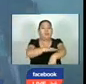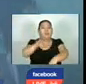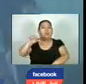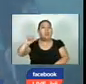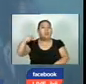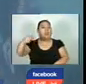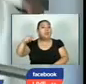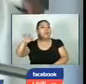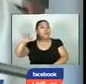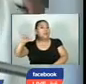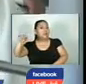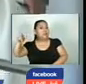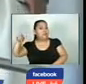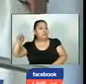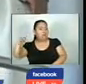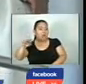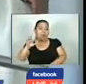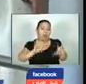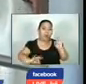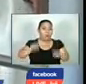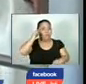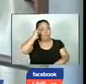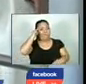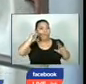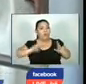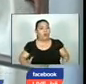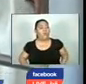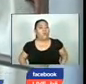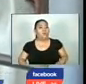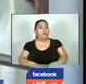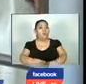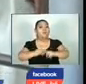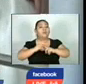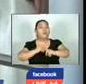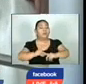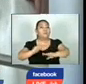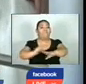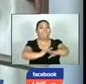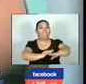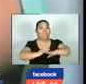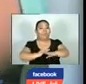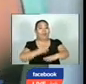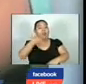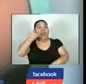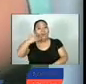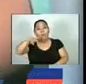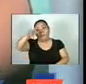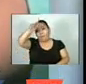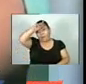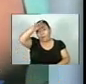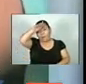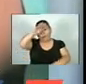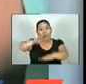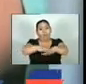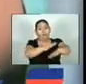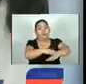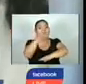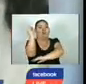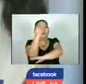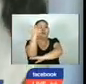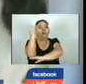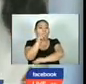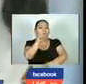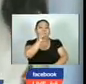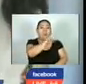aegypti, algunos gobiernos han adoptado medidas especiales para afrontar este brote. Perú, por ejemplo, declaró estado de emergencia en 13